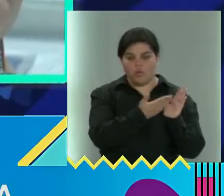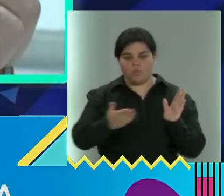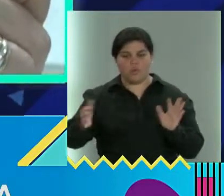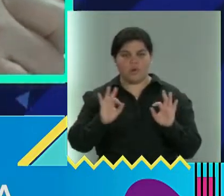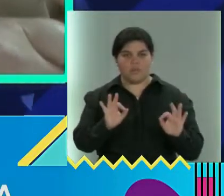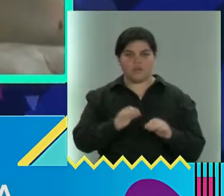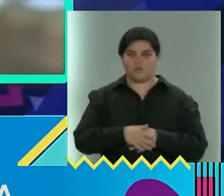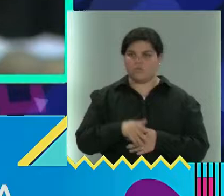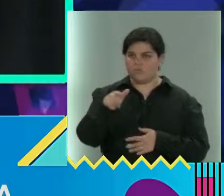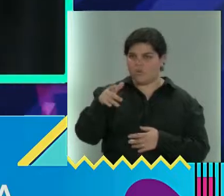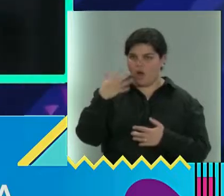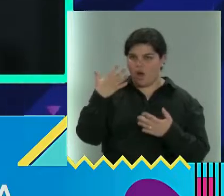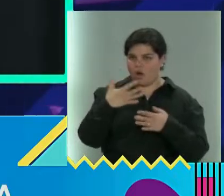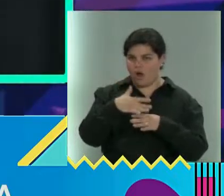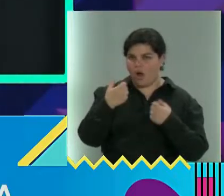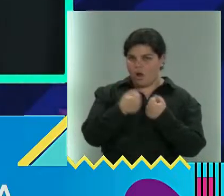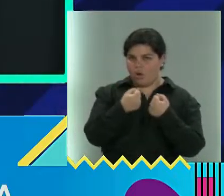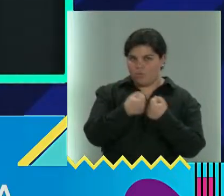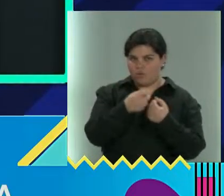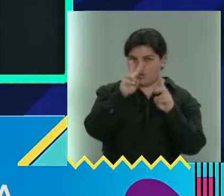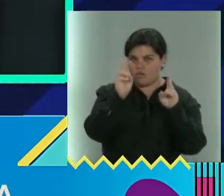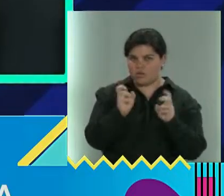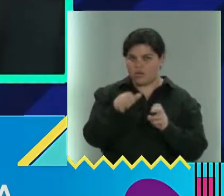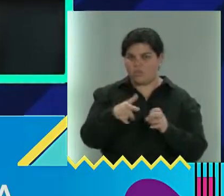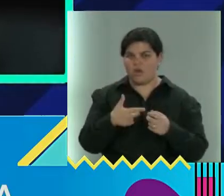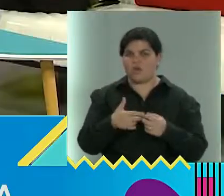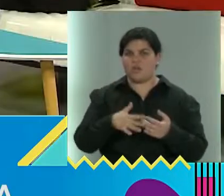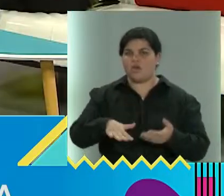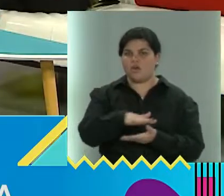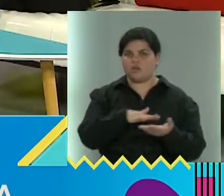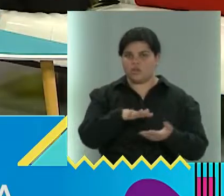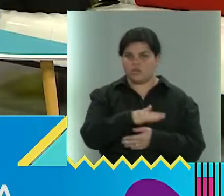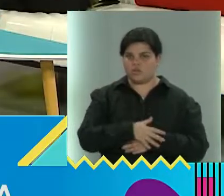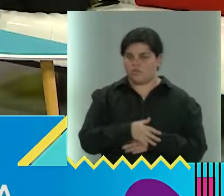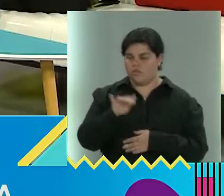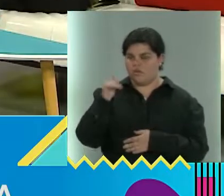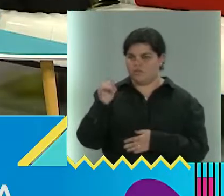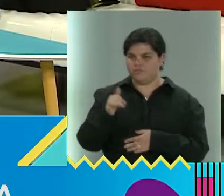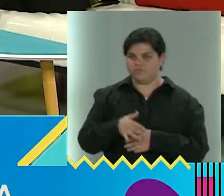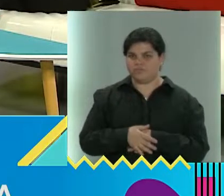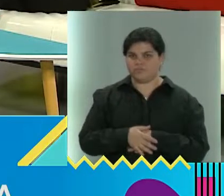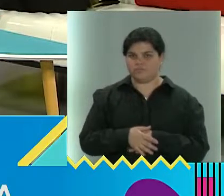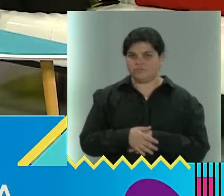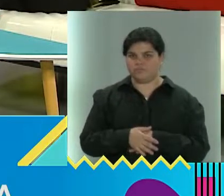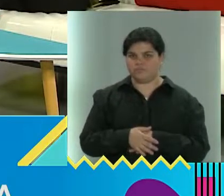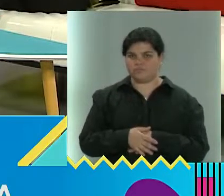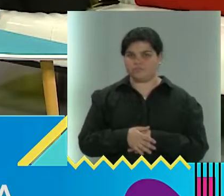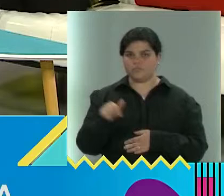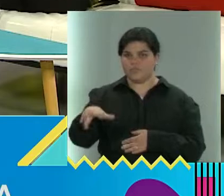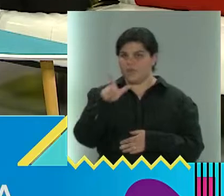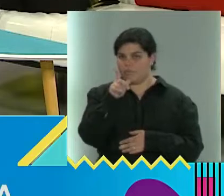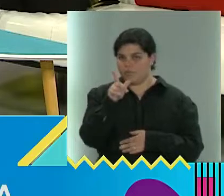importancia del contexto para Totalmente. el momento de evaluar la educación? Totalmente, totalmente. Yo creo que las